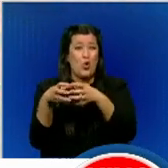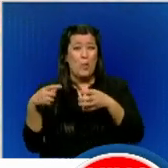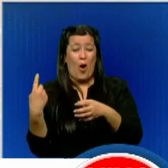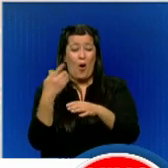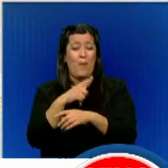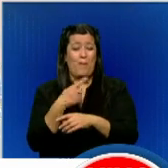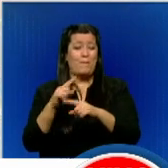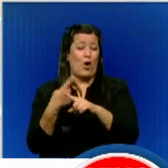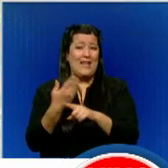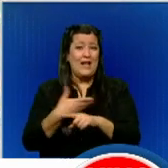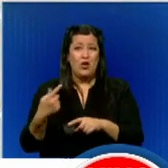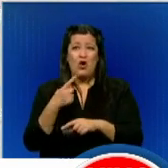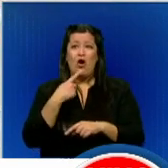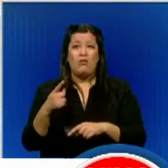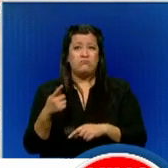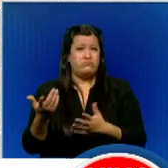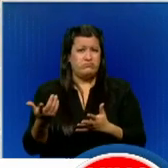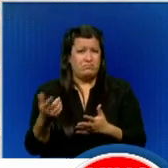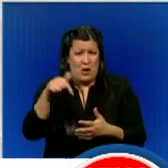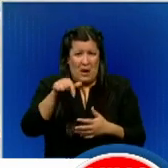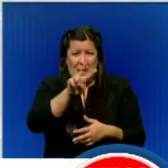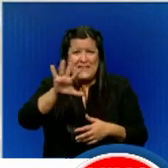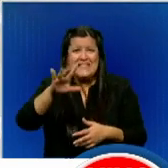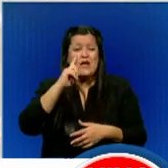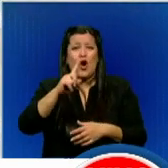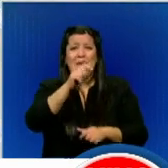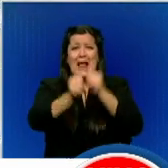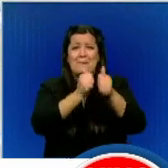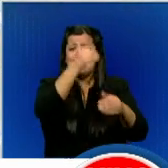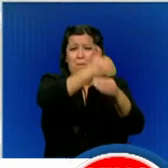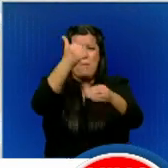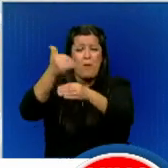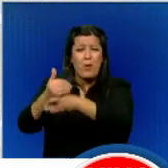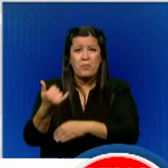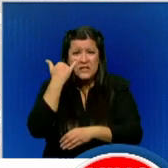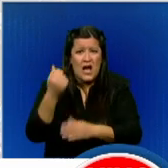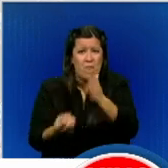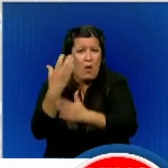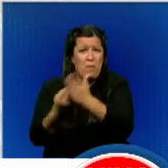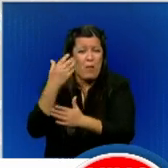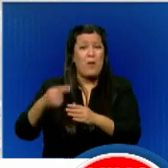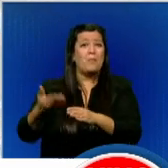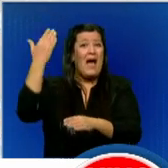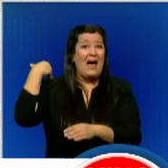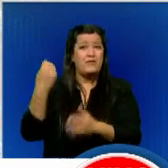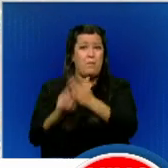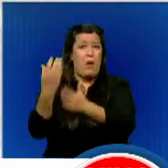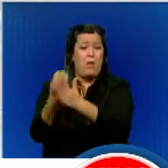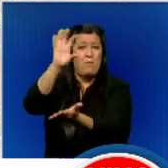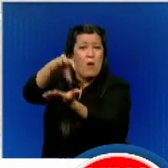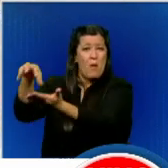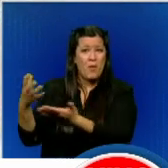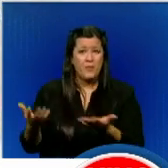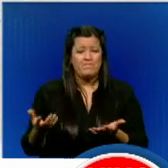en un gobierno del cual cerraron argentina 25 mil empresas después de haberse creado cientos de miles en el período anterior ahora